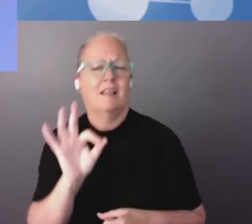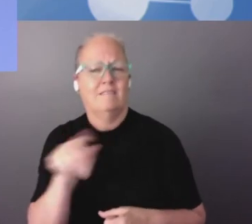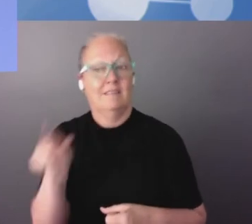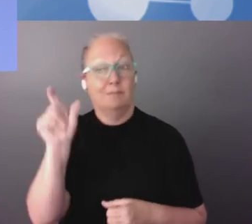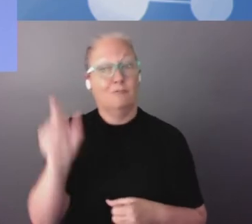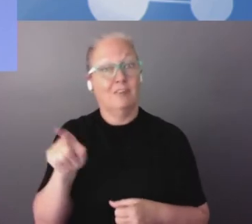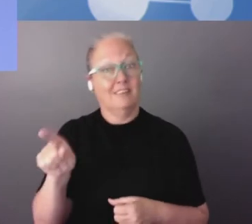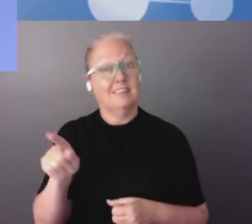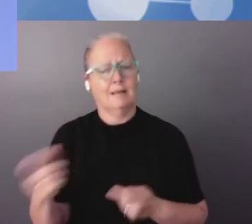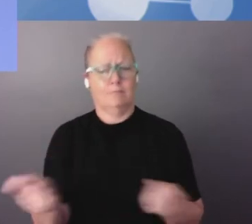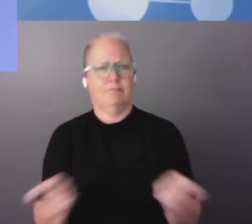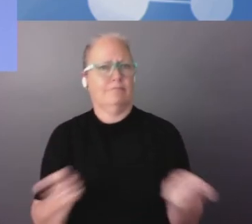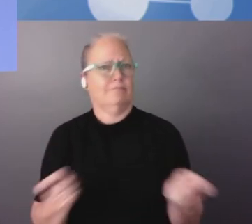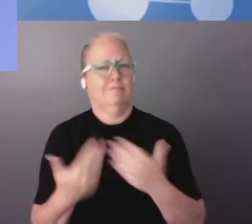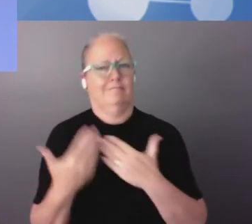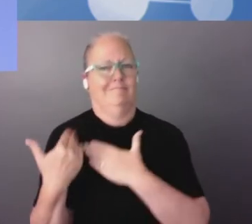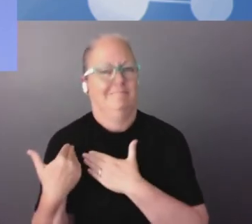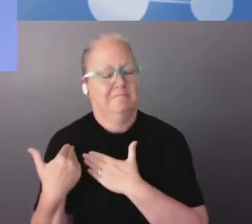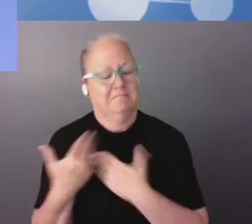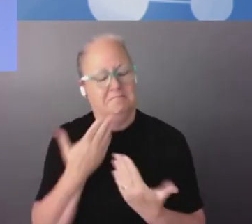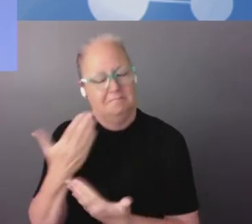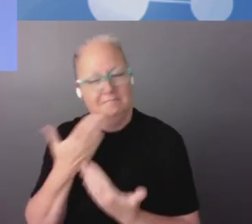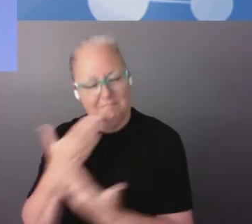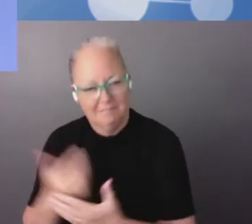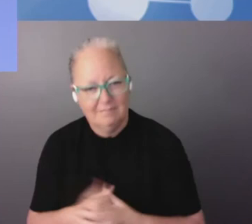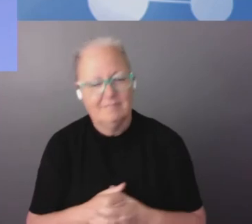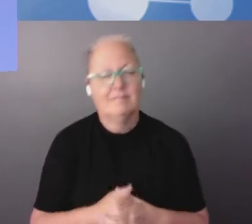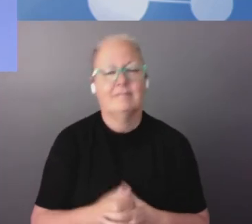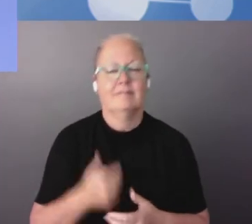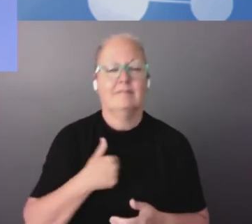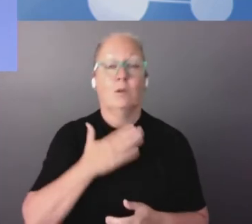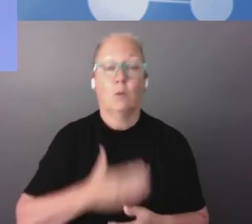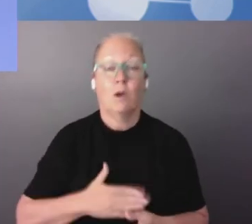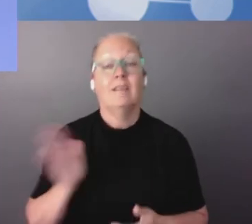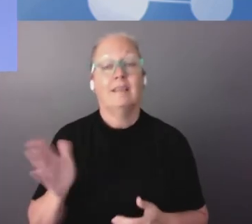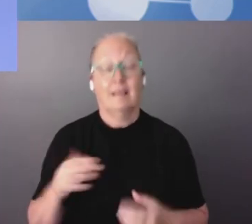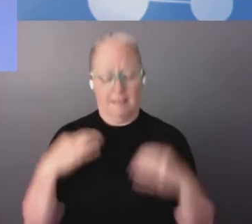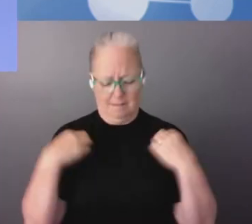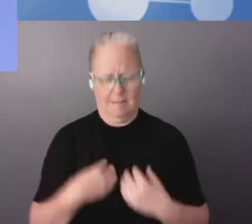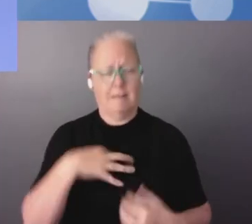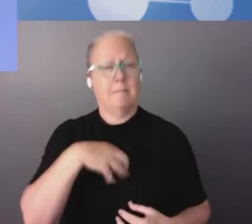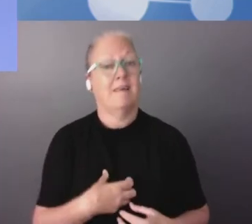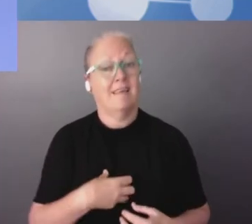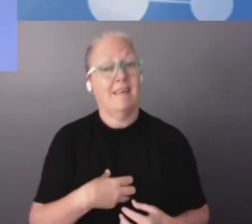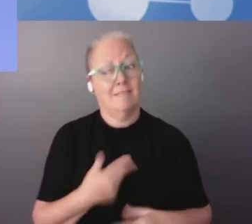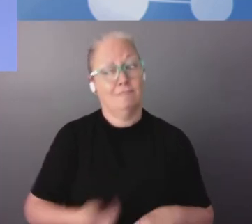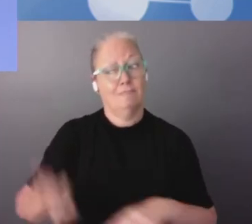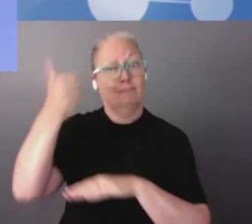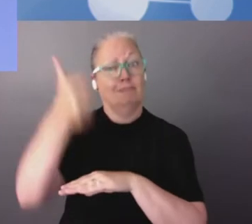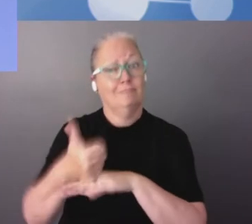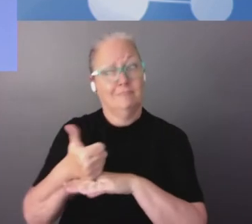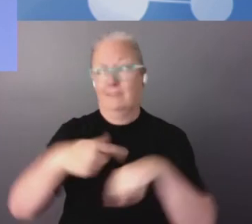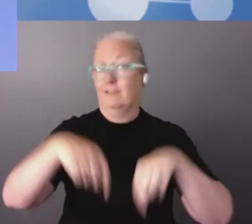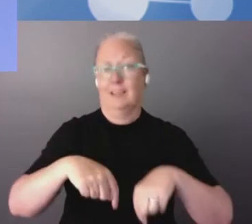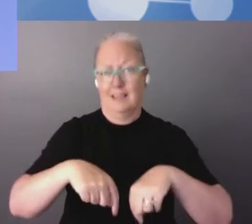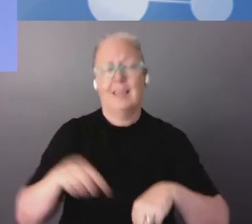El gabinete del primer ministro es también coorganizador de esta cumbre de la ONU. Estamos en Katowice, por eso